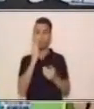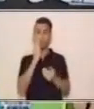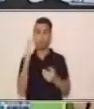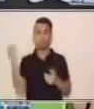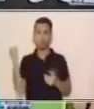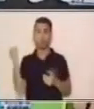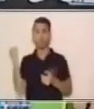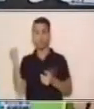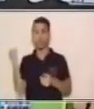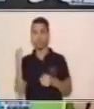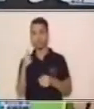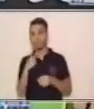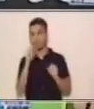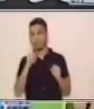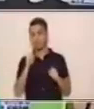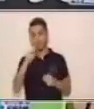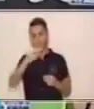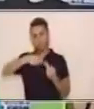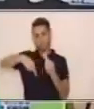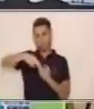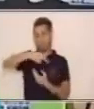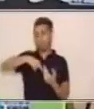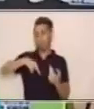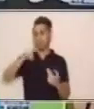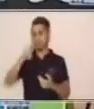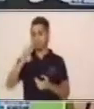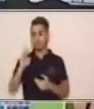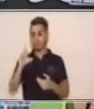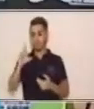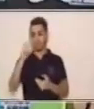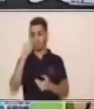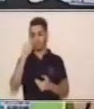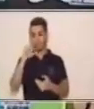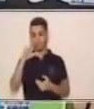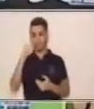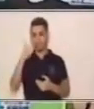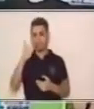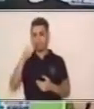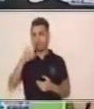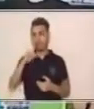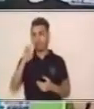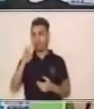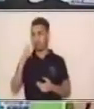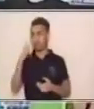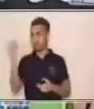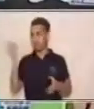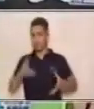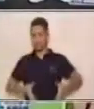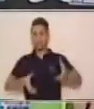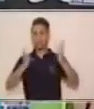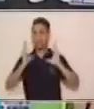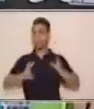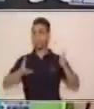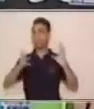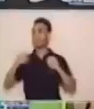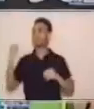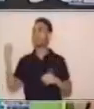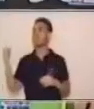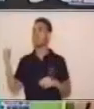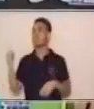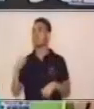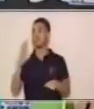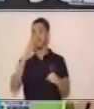casa, ¿verdad? También la tómbola, si tú te das cuenta, acá tenemos